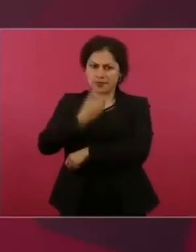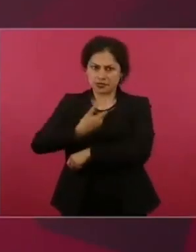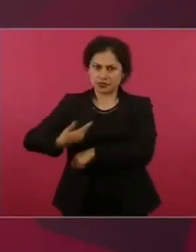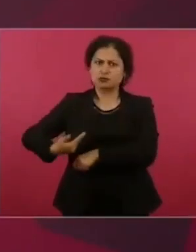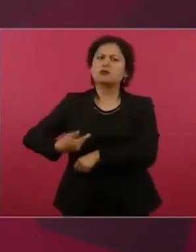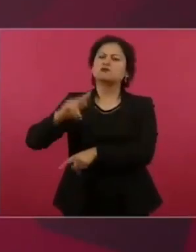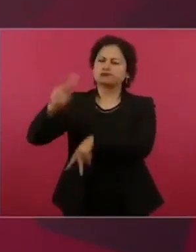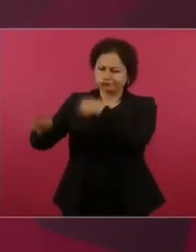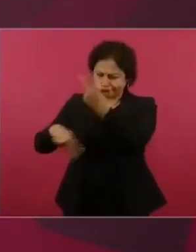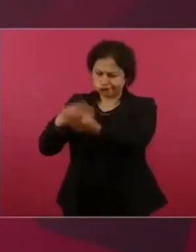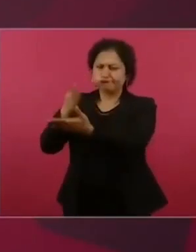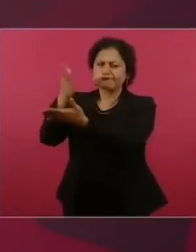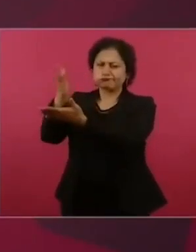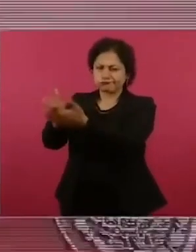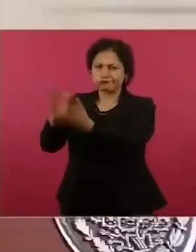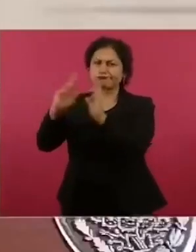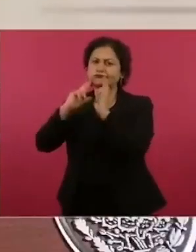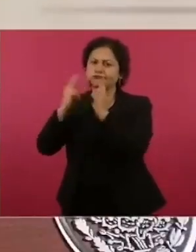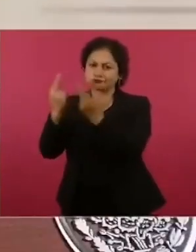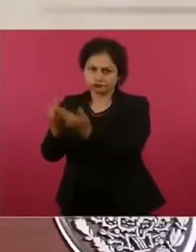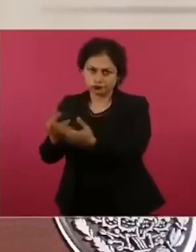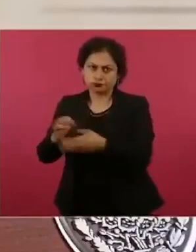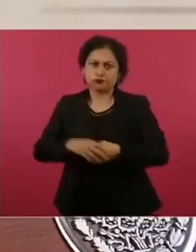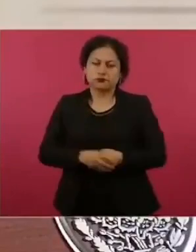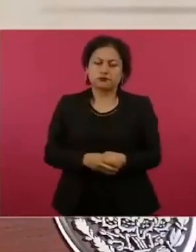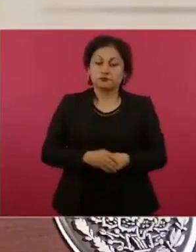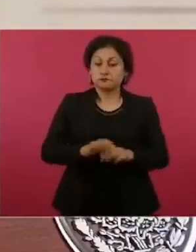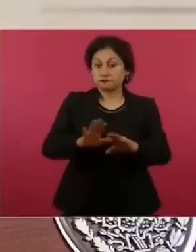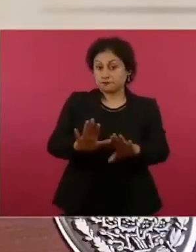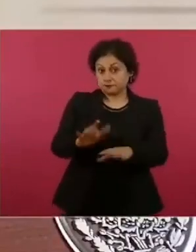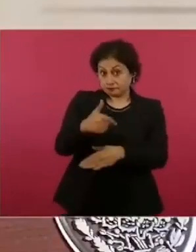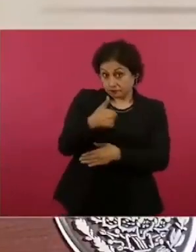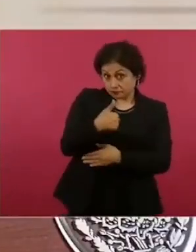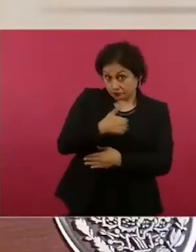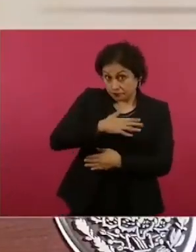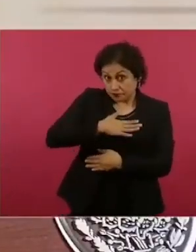yo tengo de él pues